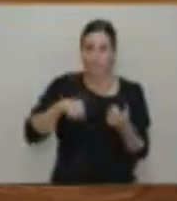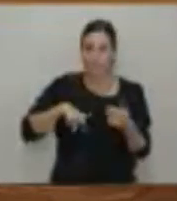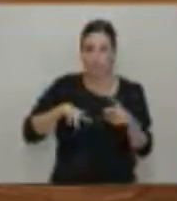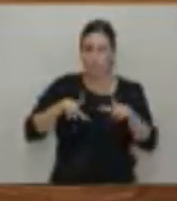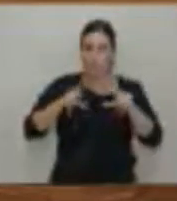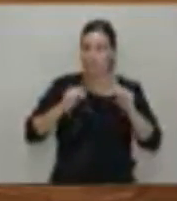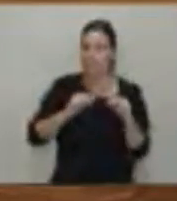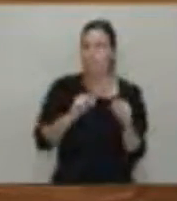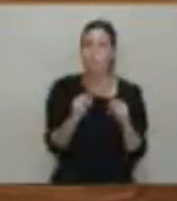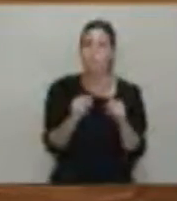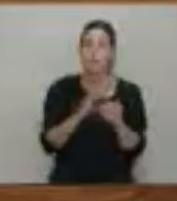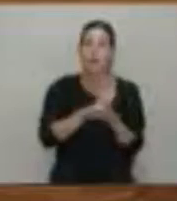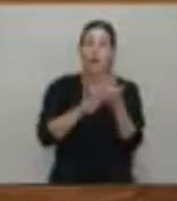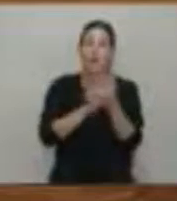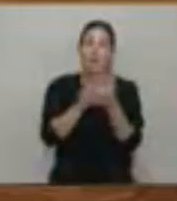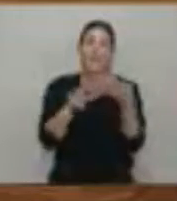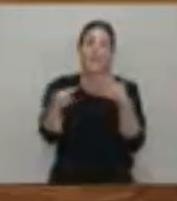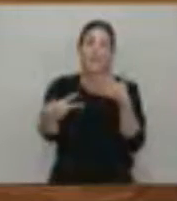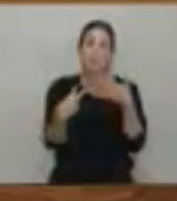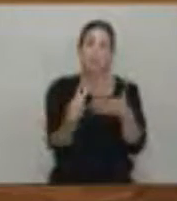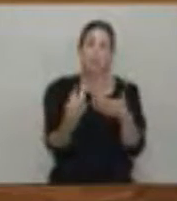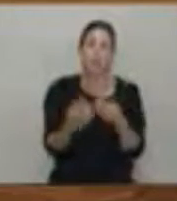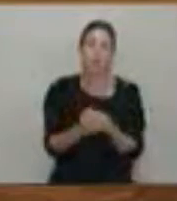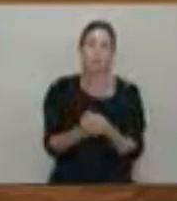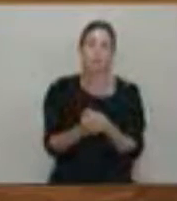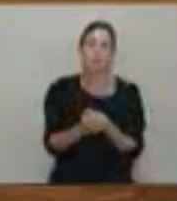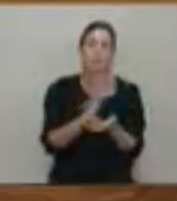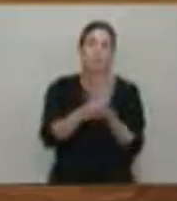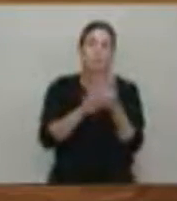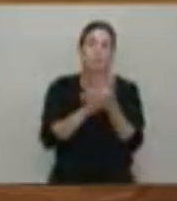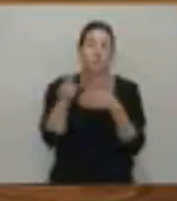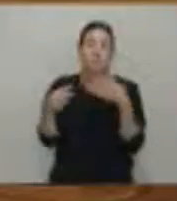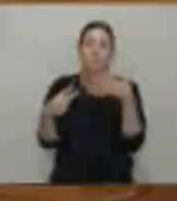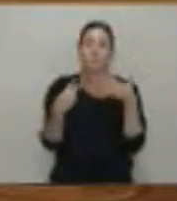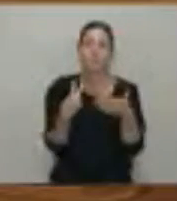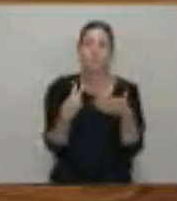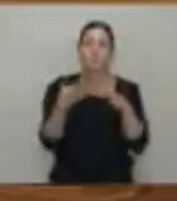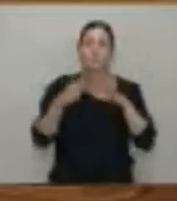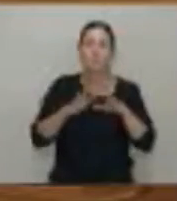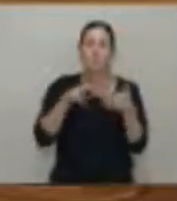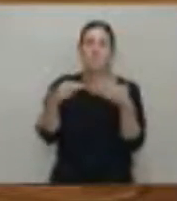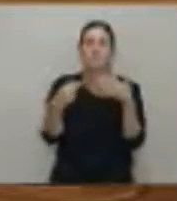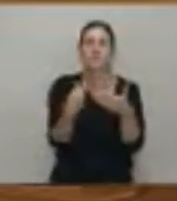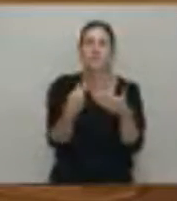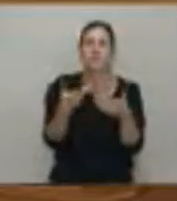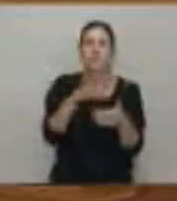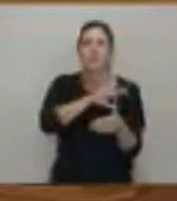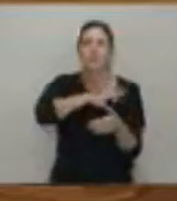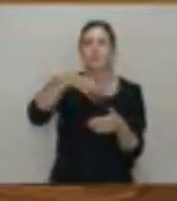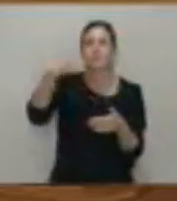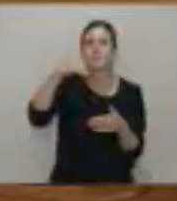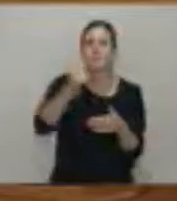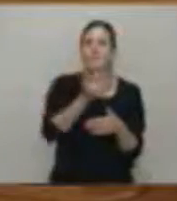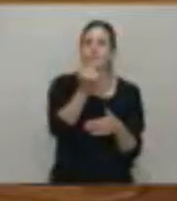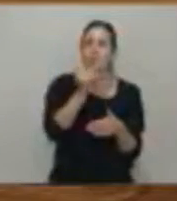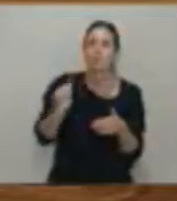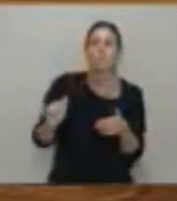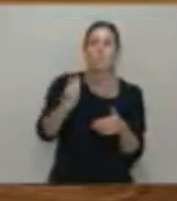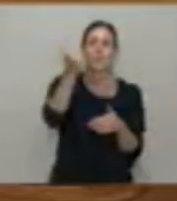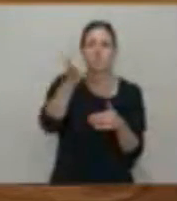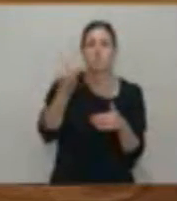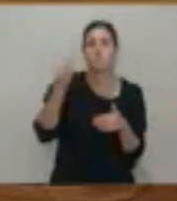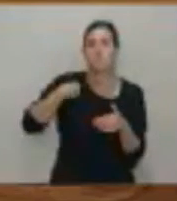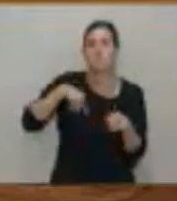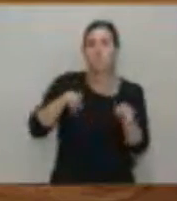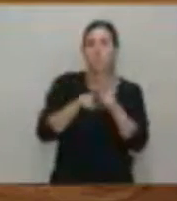presidente, hablaba de transparencia. Hablaba de transparencia, pero transparencia, señor presidente, es algo más que colgar